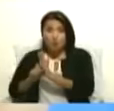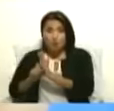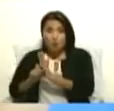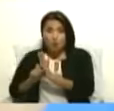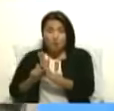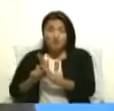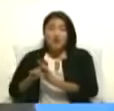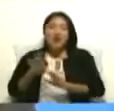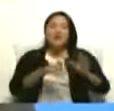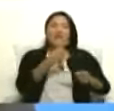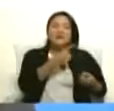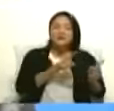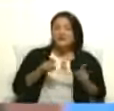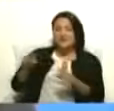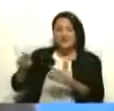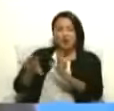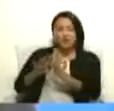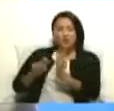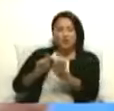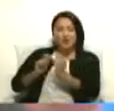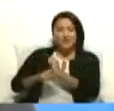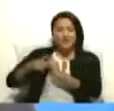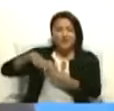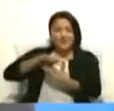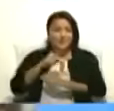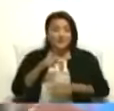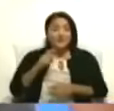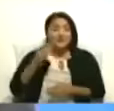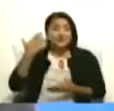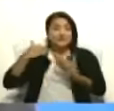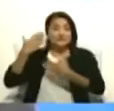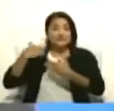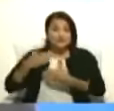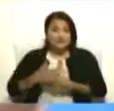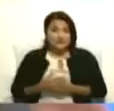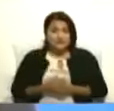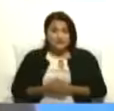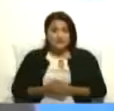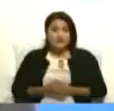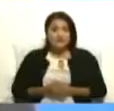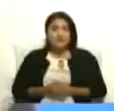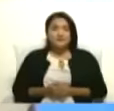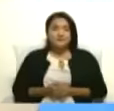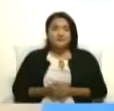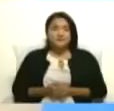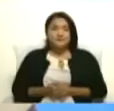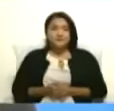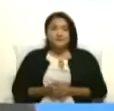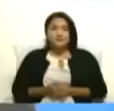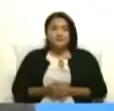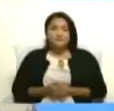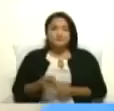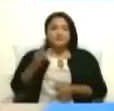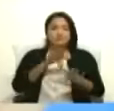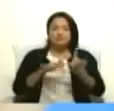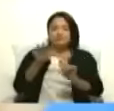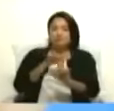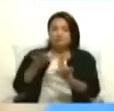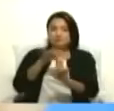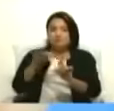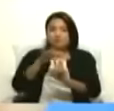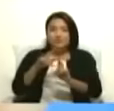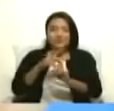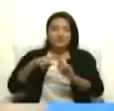diciendo ahora ya vamos a ver cómo han tratado de montar ola de ceniza sobre ola de ceniza sobre ola de ceniza y todas han